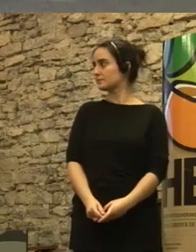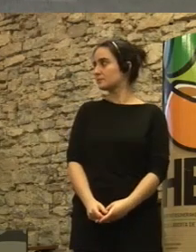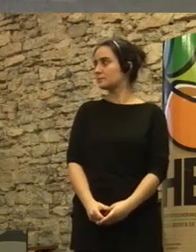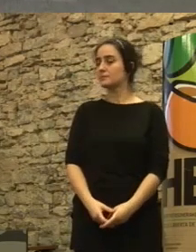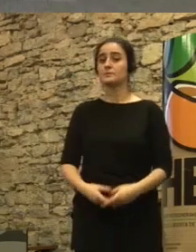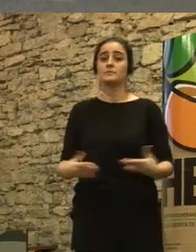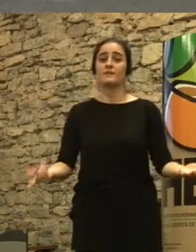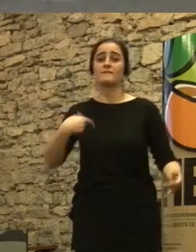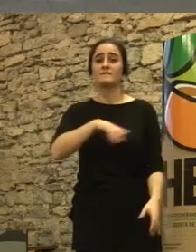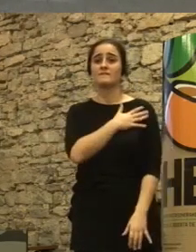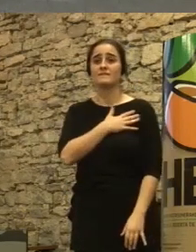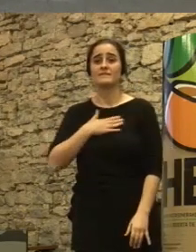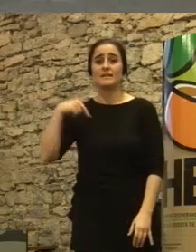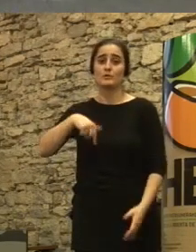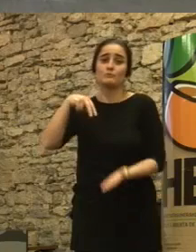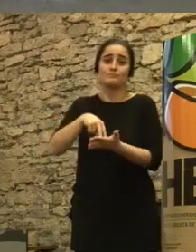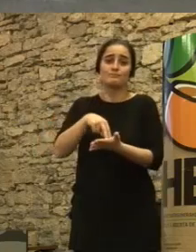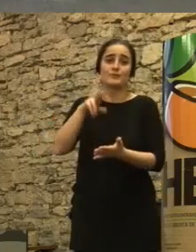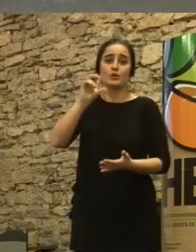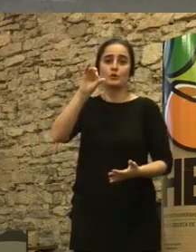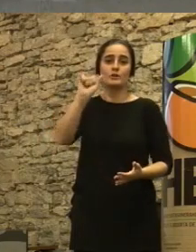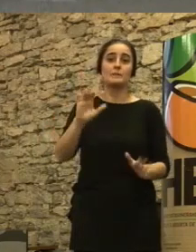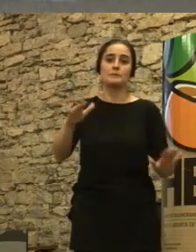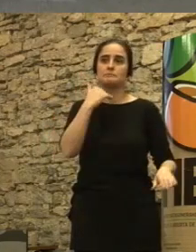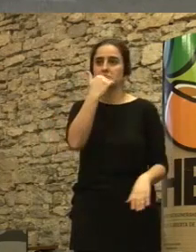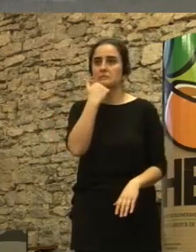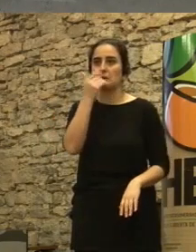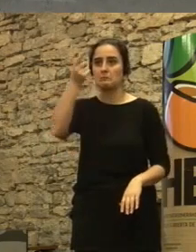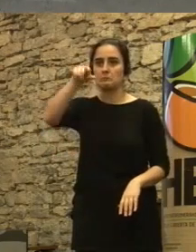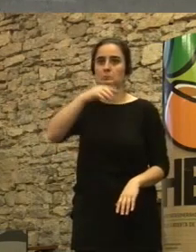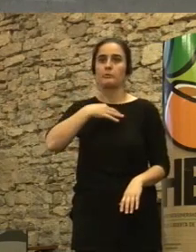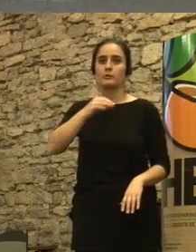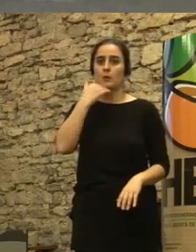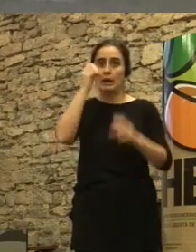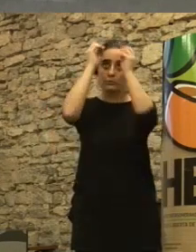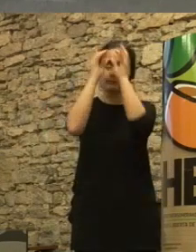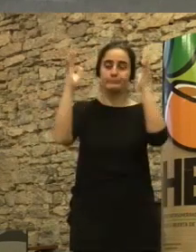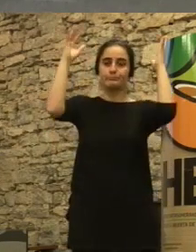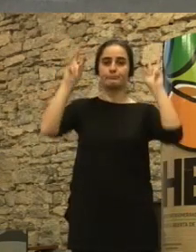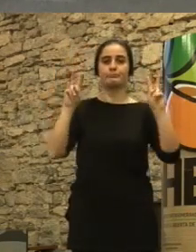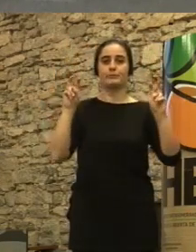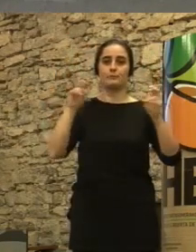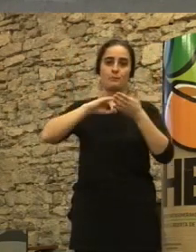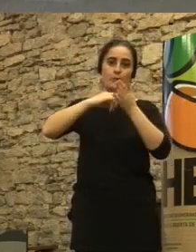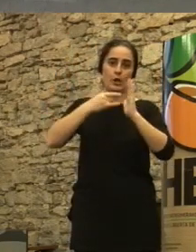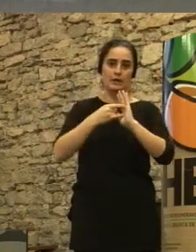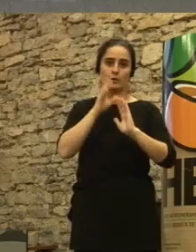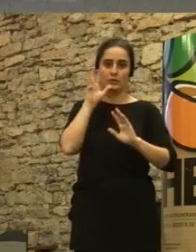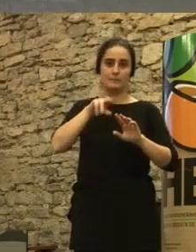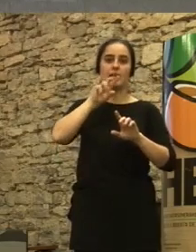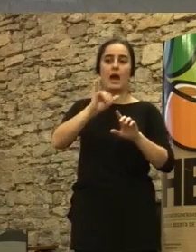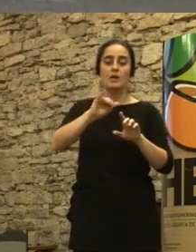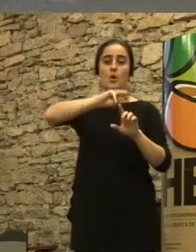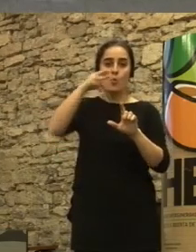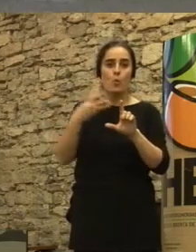Pues nos hubiera encantado que estuviera Rosa, pero bueno, por lo menos espero que os hayáis hecho una idea un poquito de ese proyecto. Además tiene la web si alguien